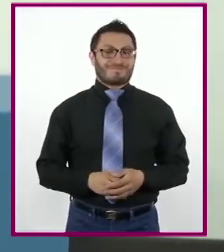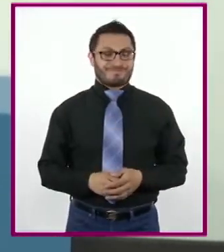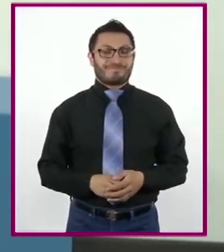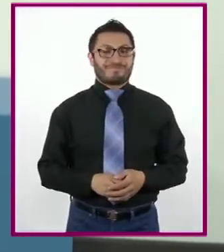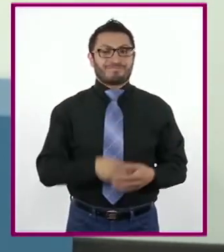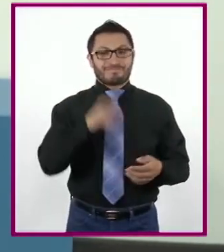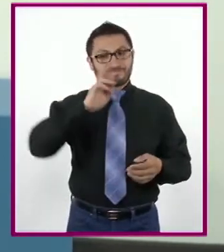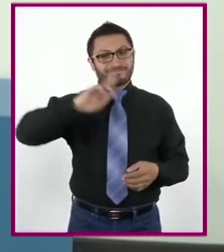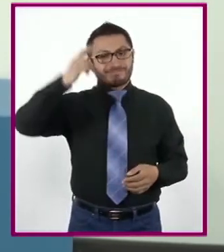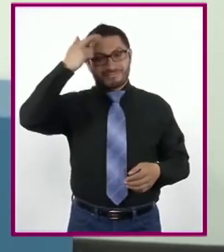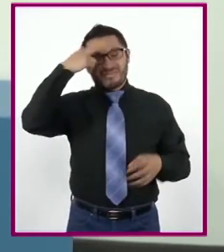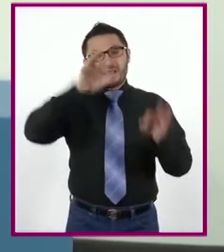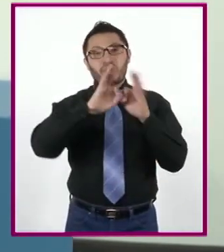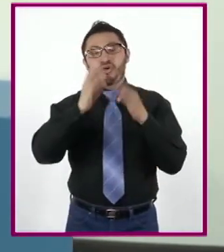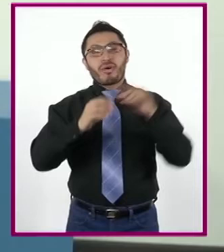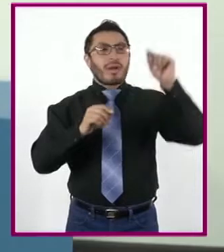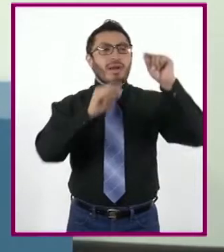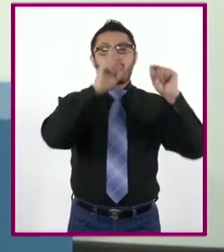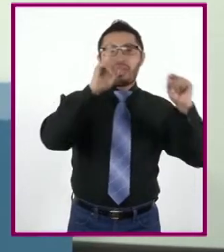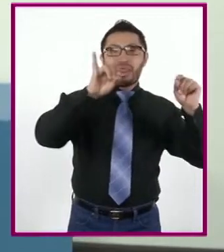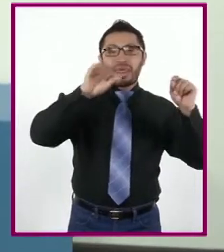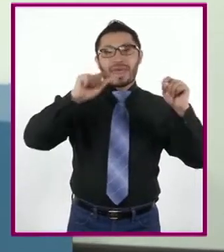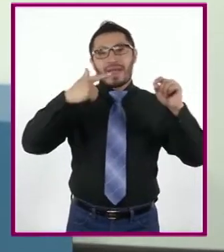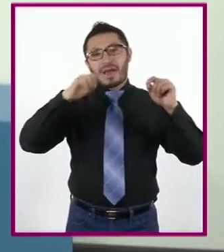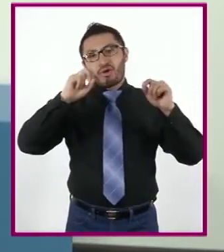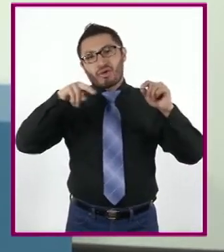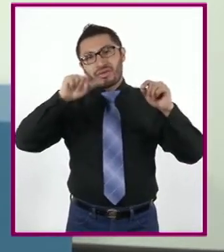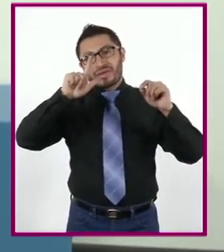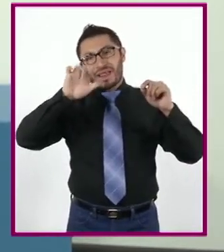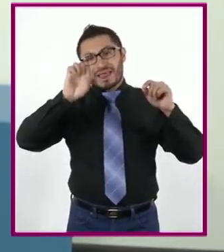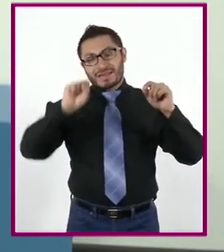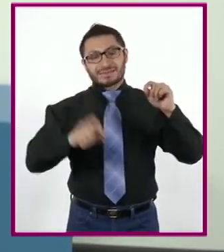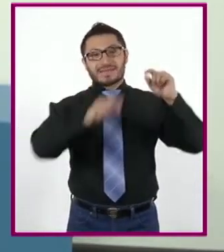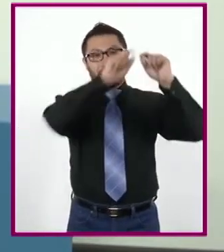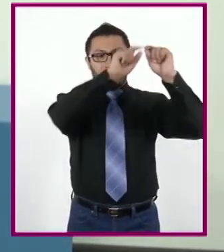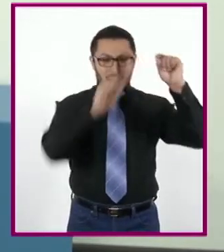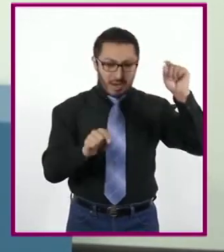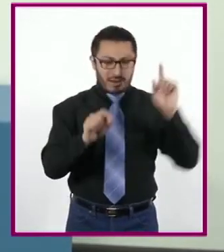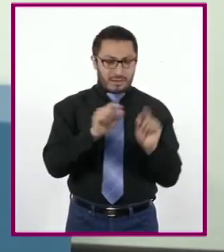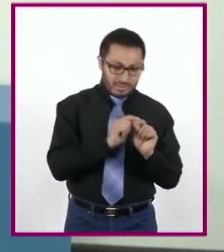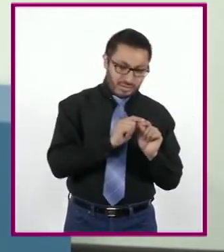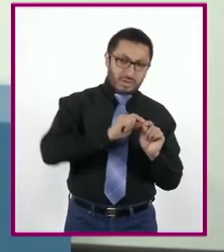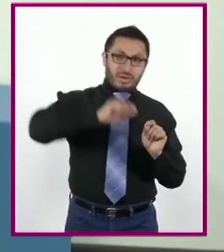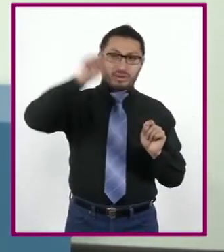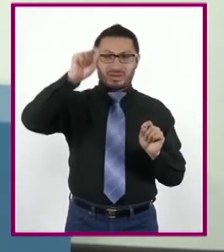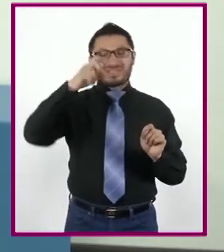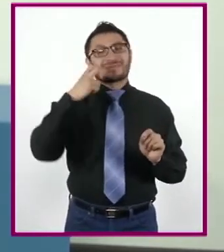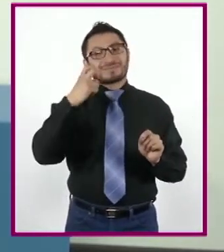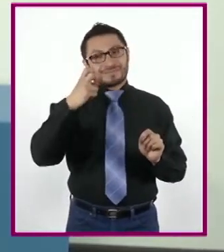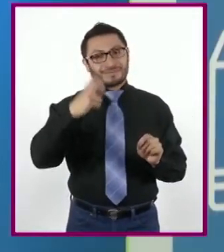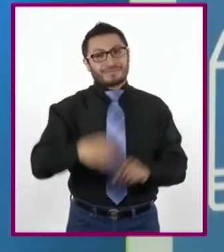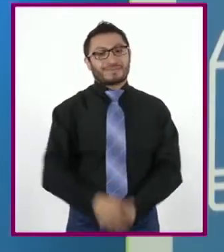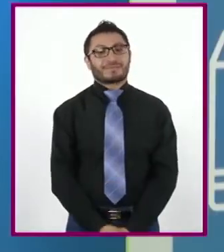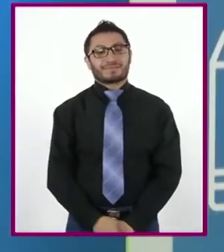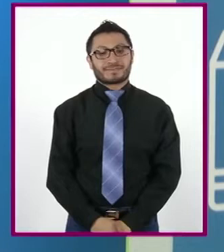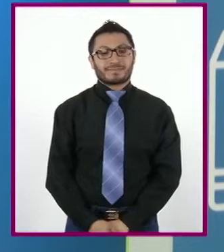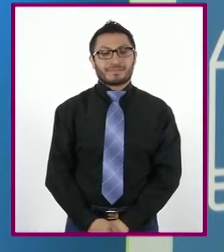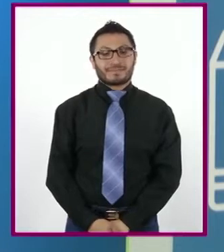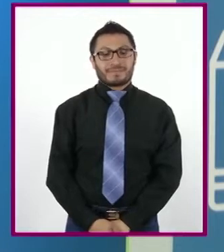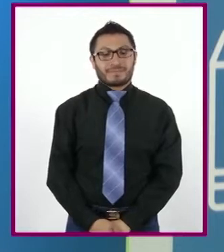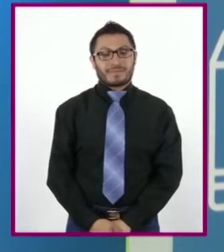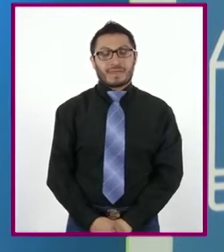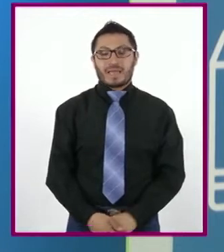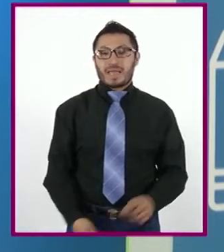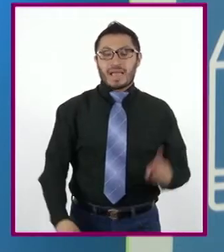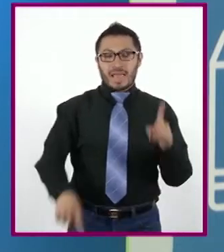Recuerden que las diagonales son los segmentos que unen 2 vértices no consecutivos. La